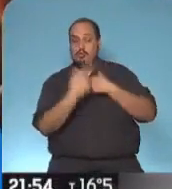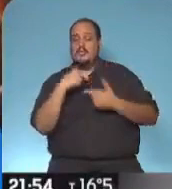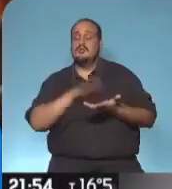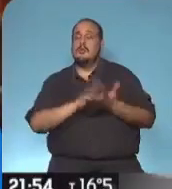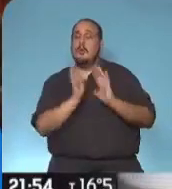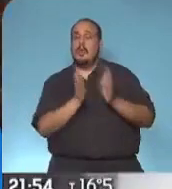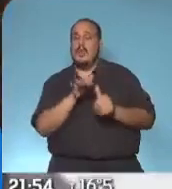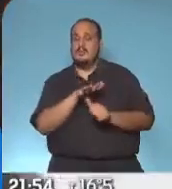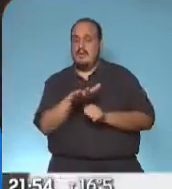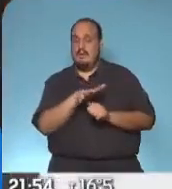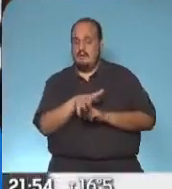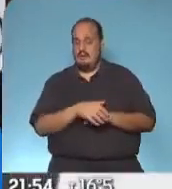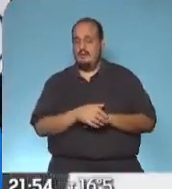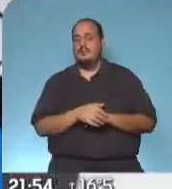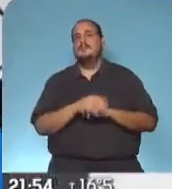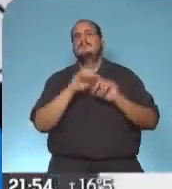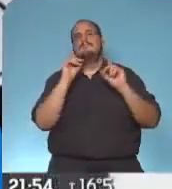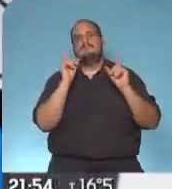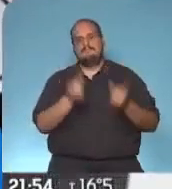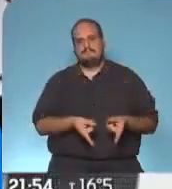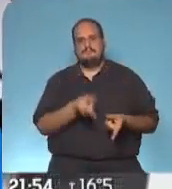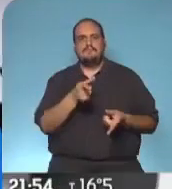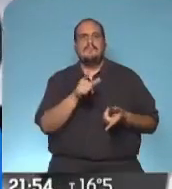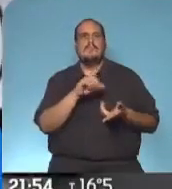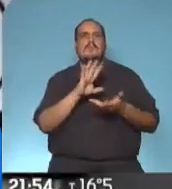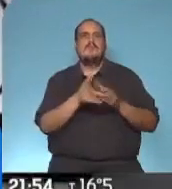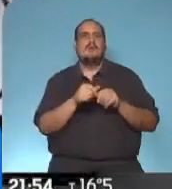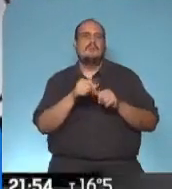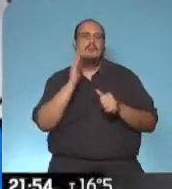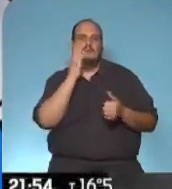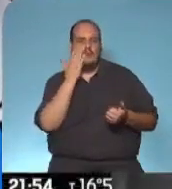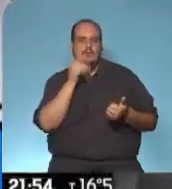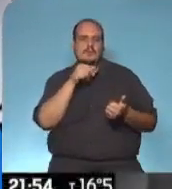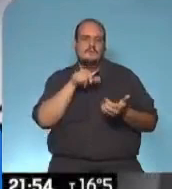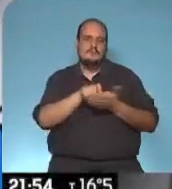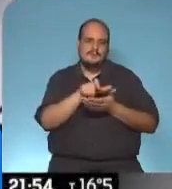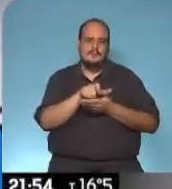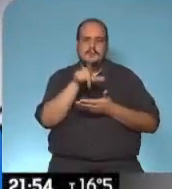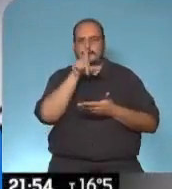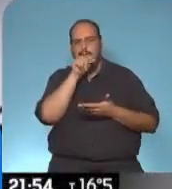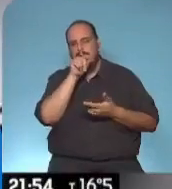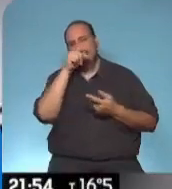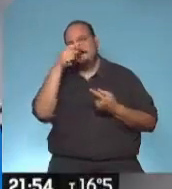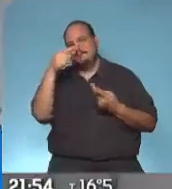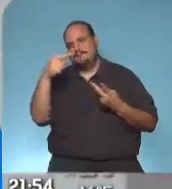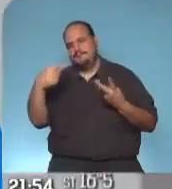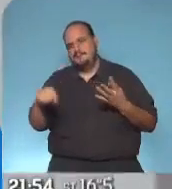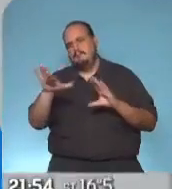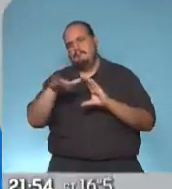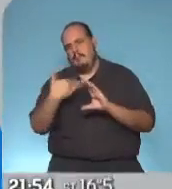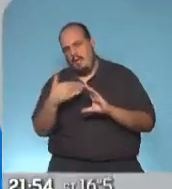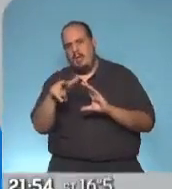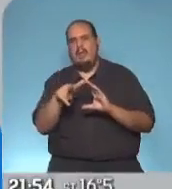género, y además incluso a muchas modalidades de redes, ¿no? Nos llegan los pedidos de ayuda por los mails, por